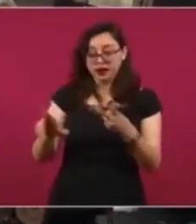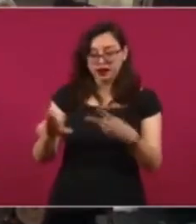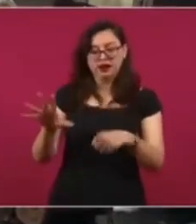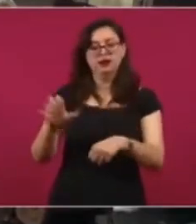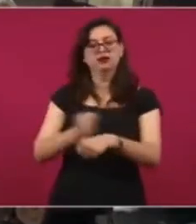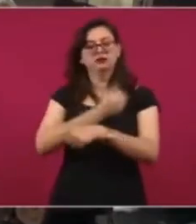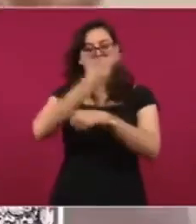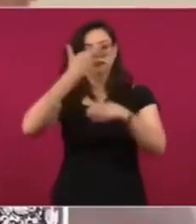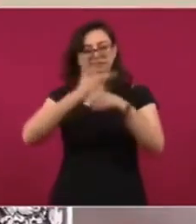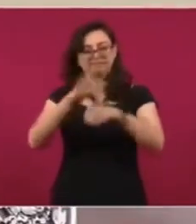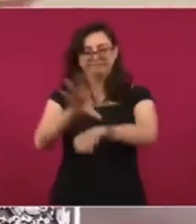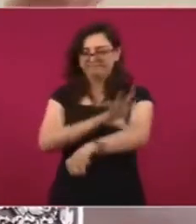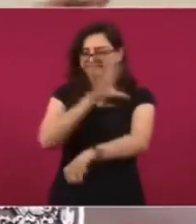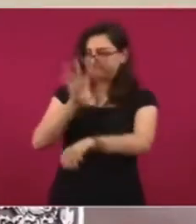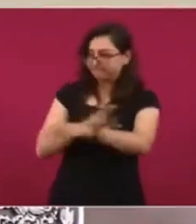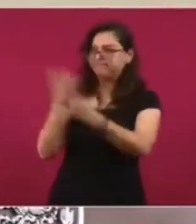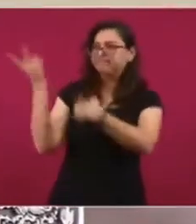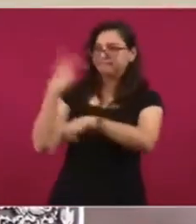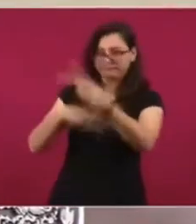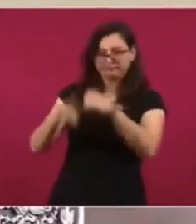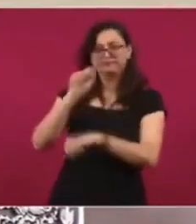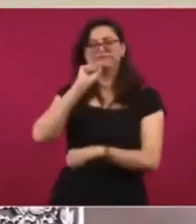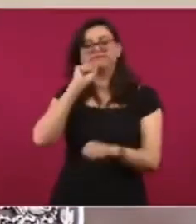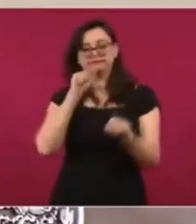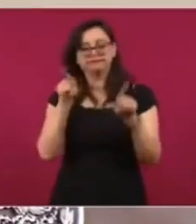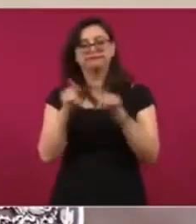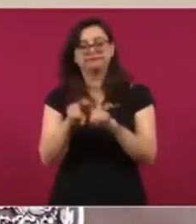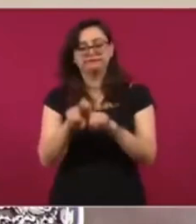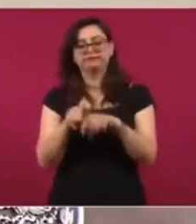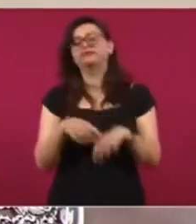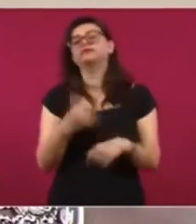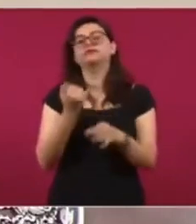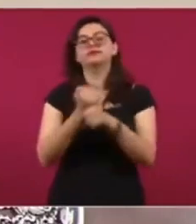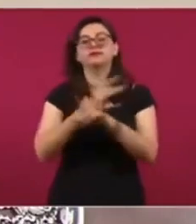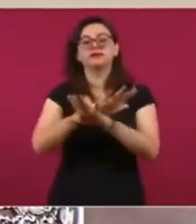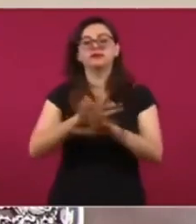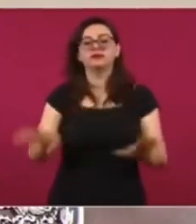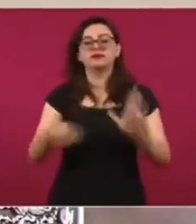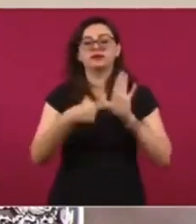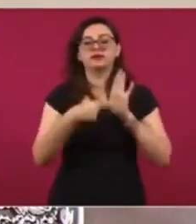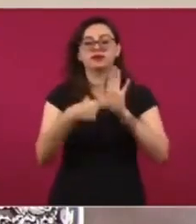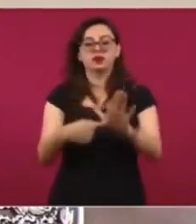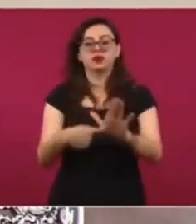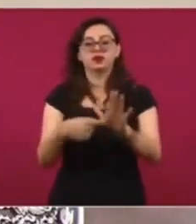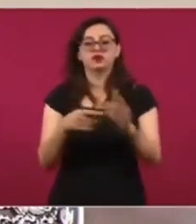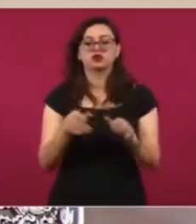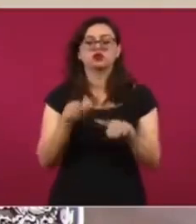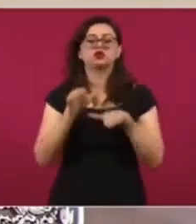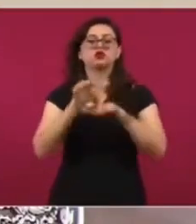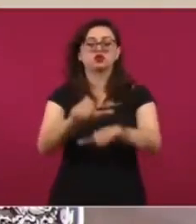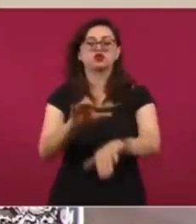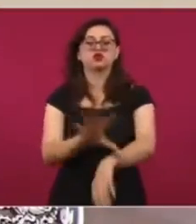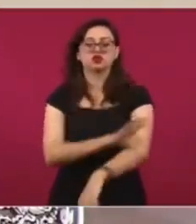van a informar sobre cómo vamos en el sector